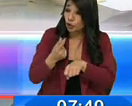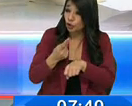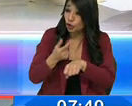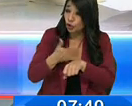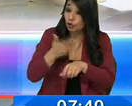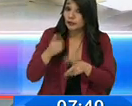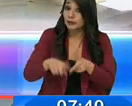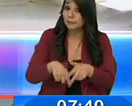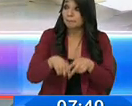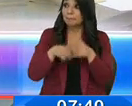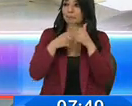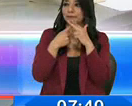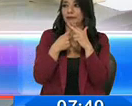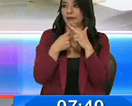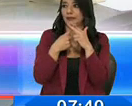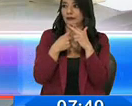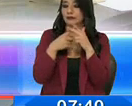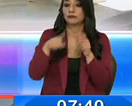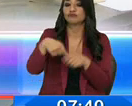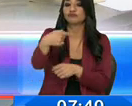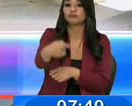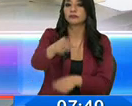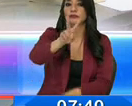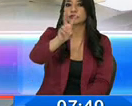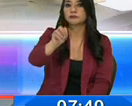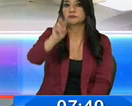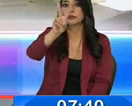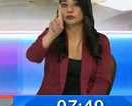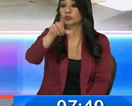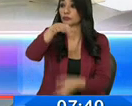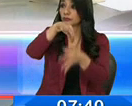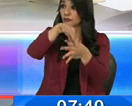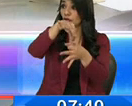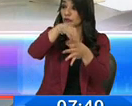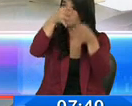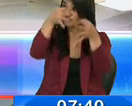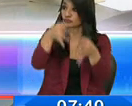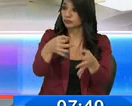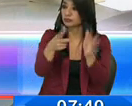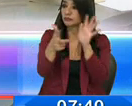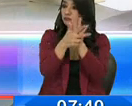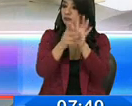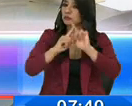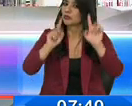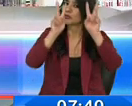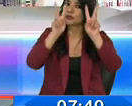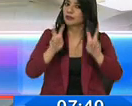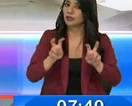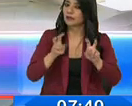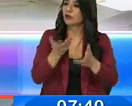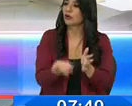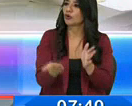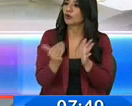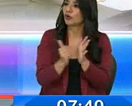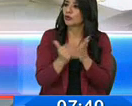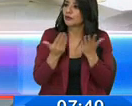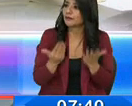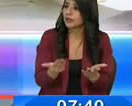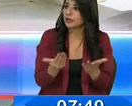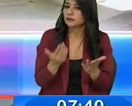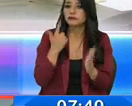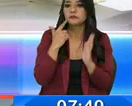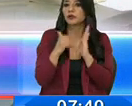en vigencia en las elecciones del 2021, hay temas en donde el país no puede volver a observar casos